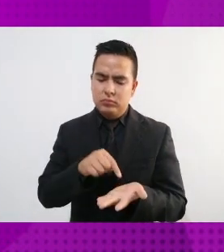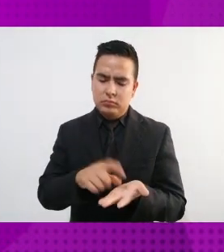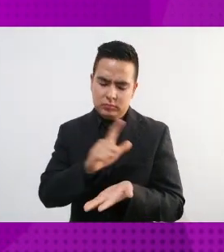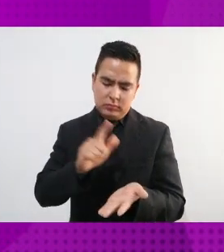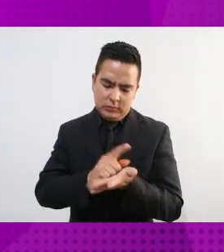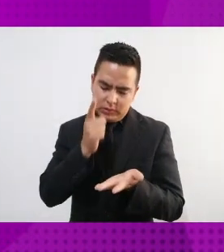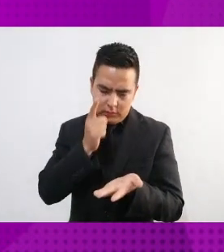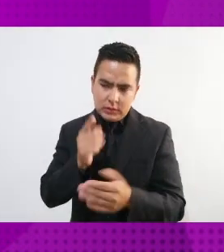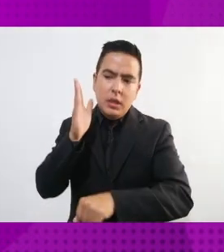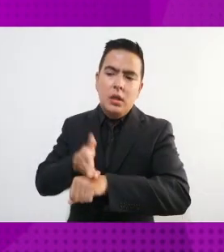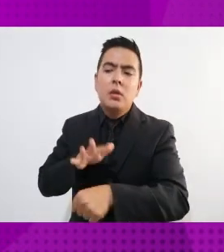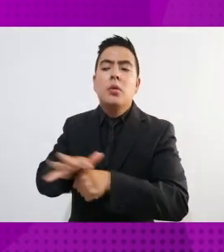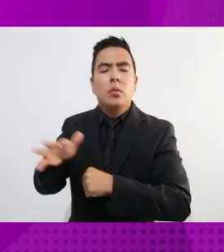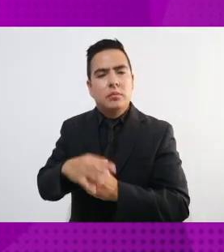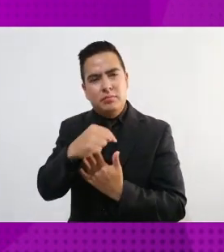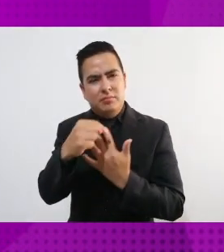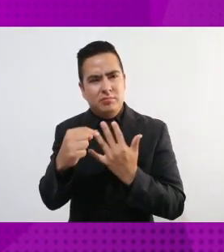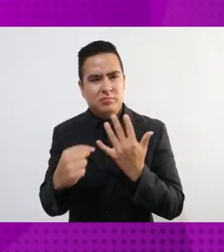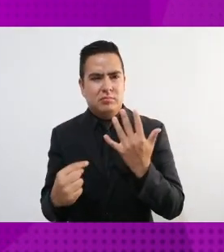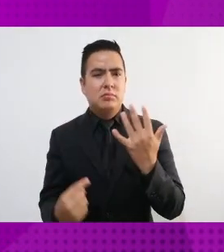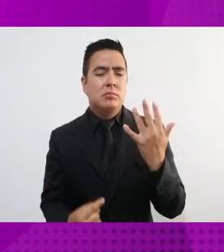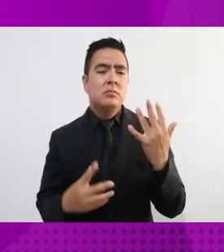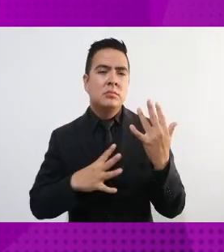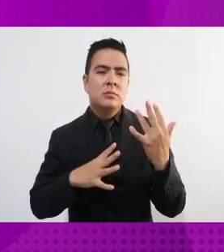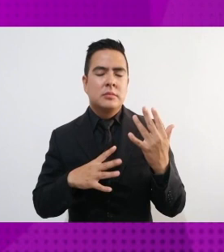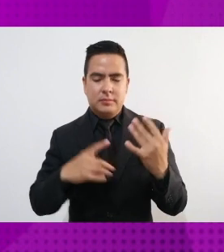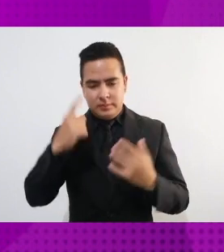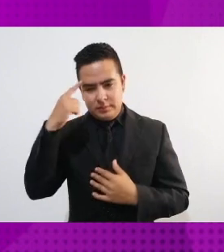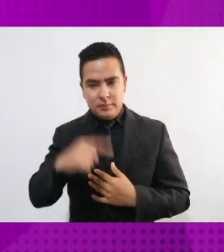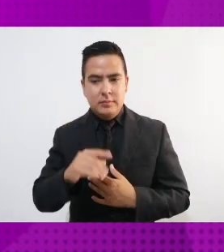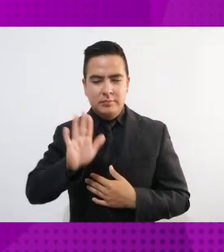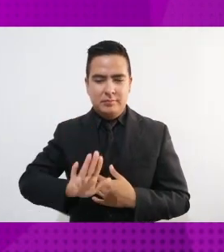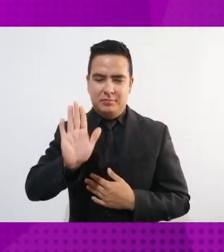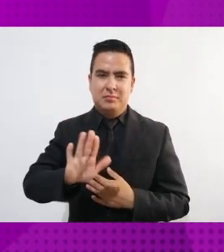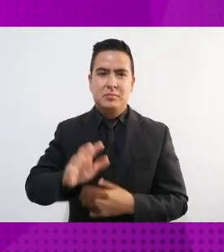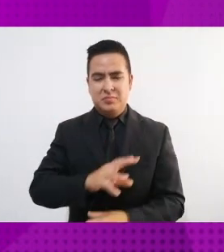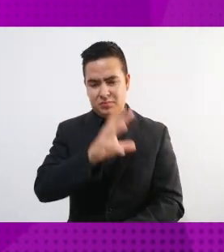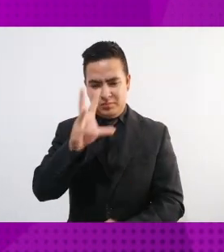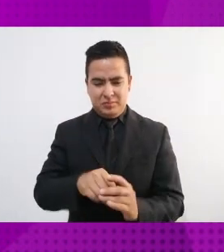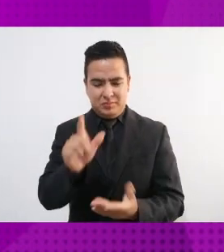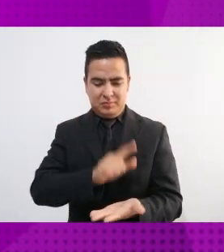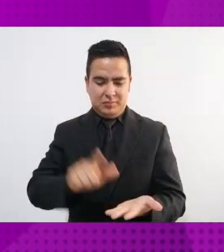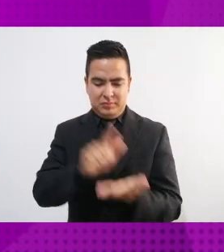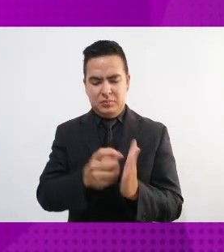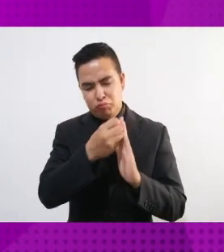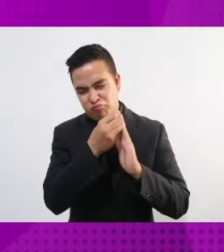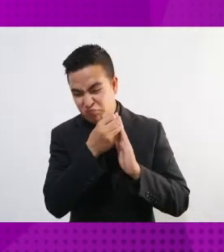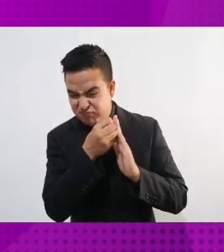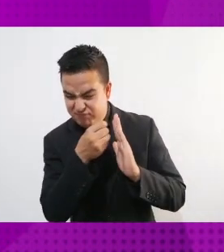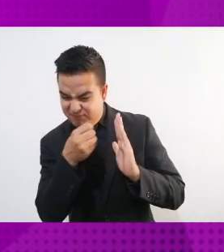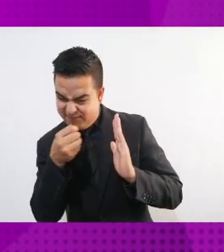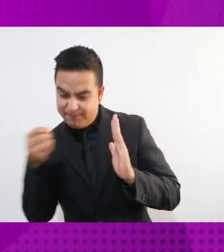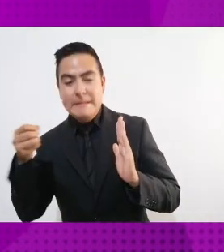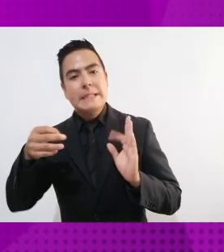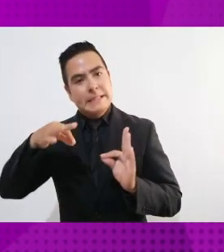el legislador es establecer, insistiría en esta metáfora, las reglas del juego social y del juego democrático, a los